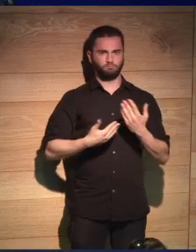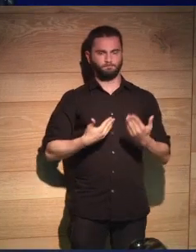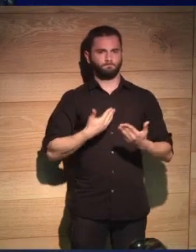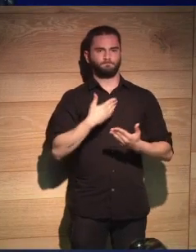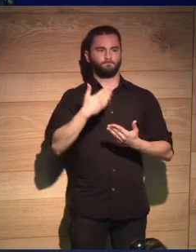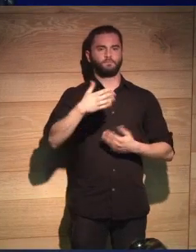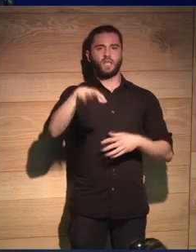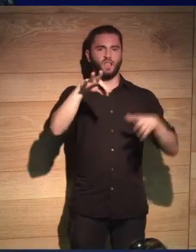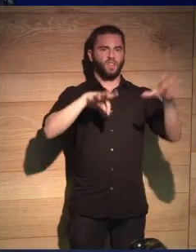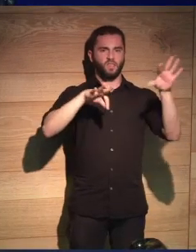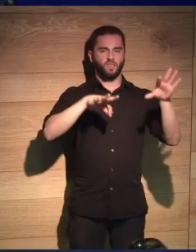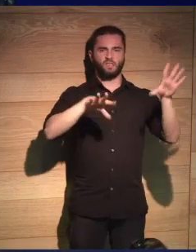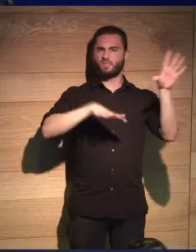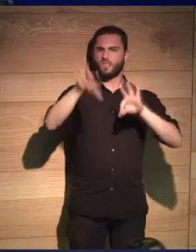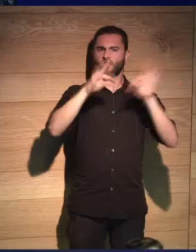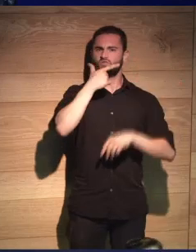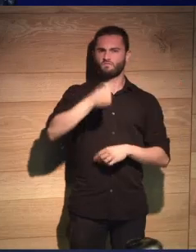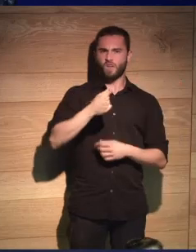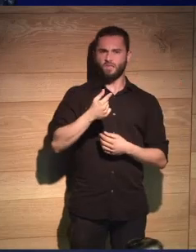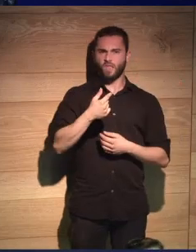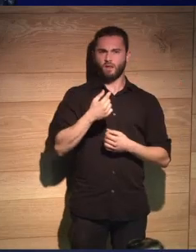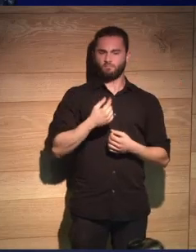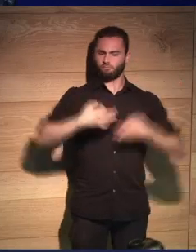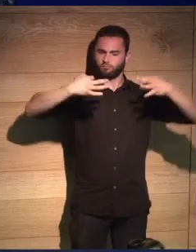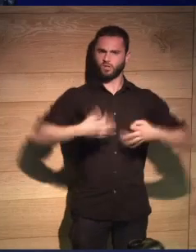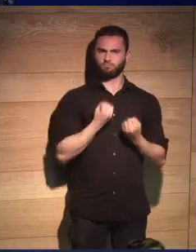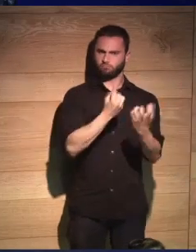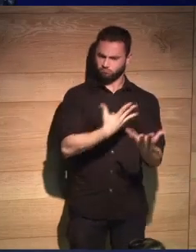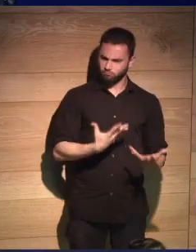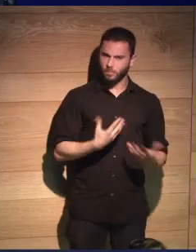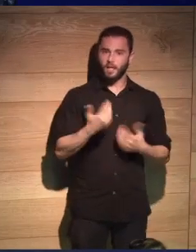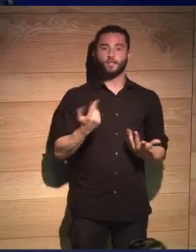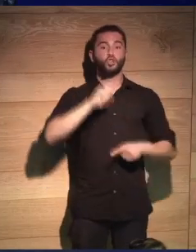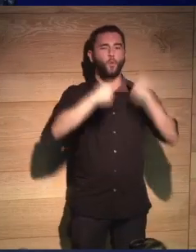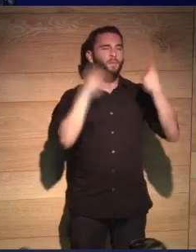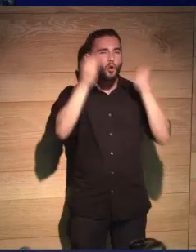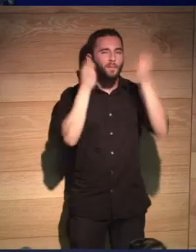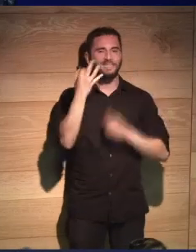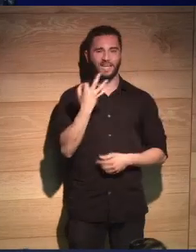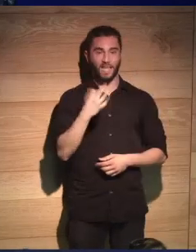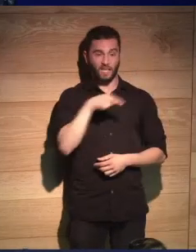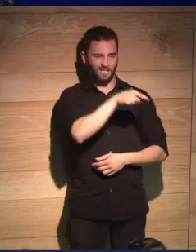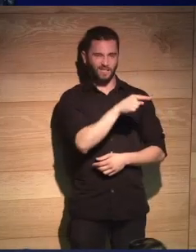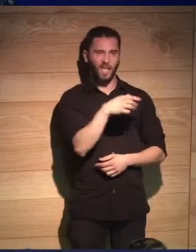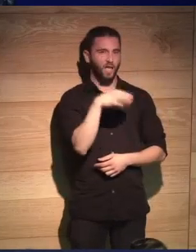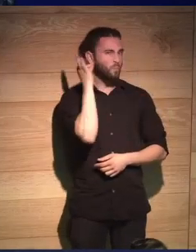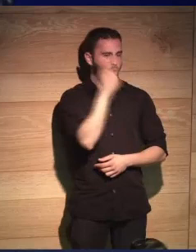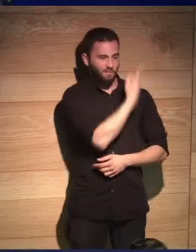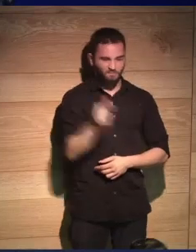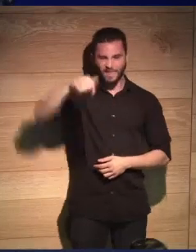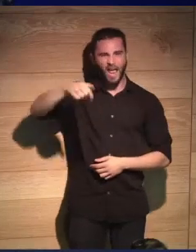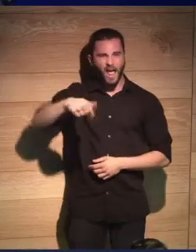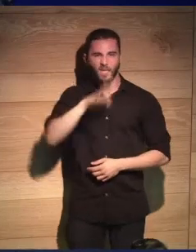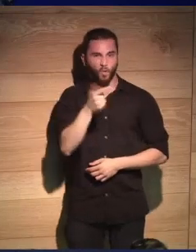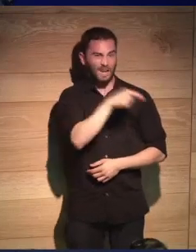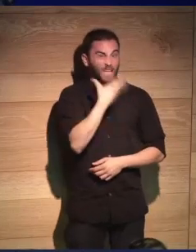decidida, y lo primero que piensa es: ¿por qué me mandan aquí a esta mujer que encima no es guapa? Y además así lo